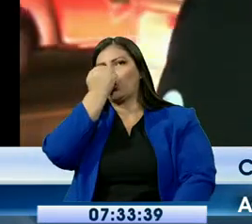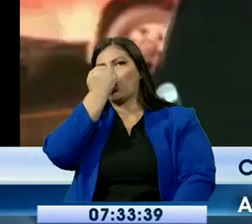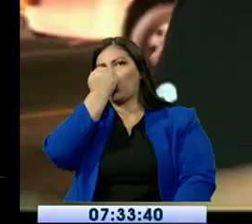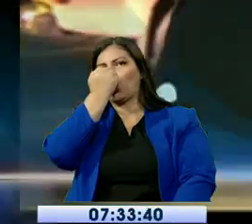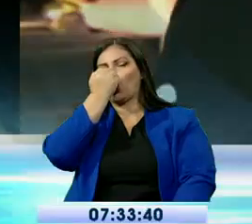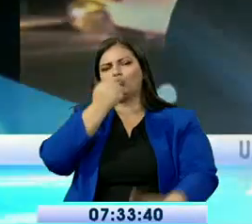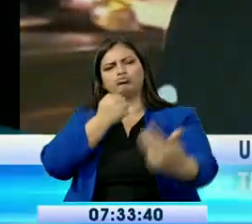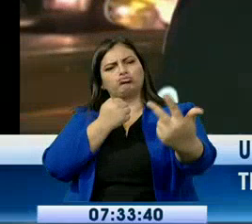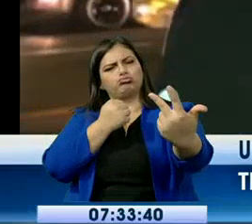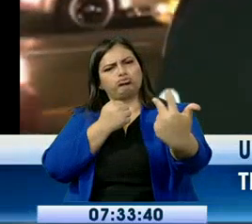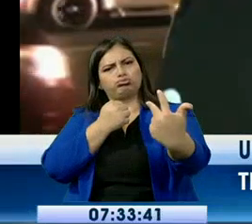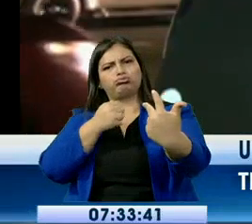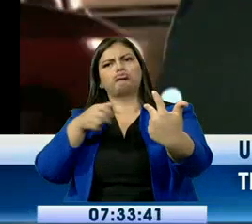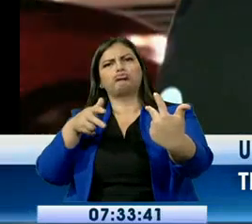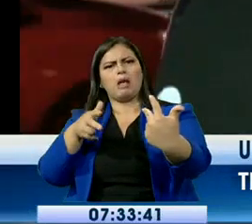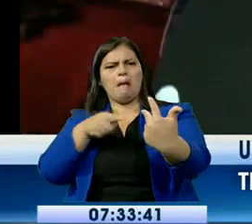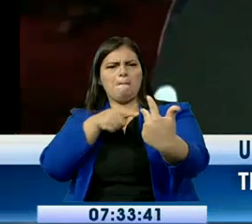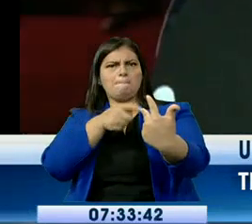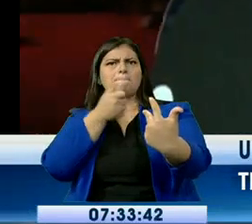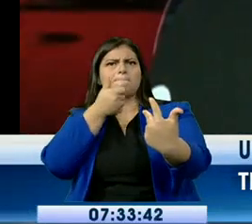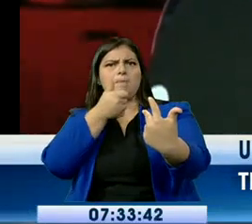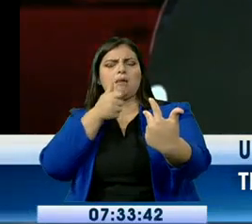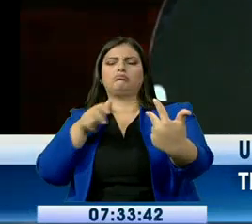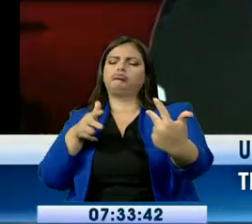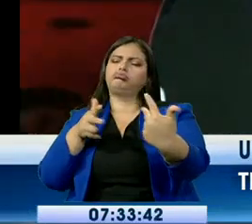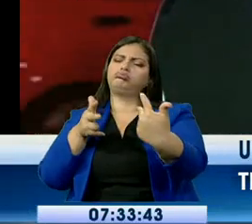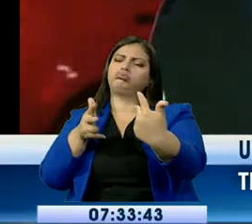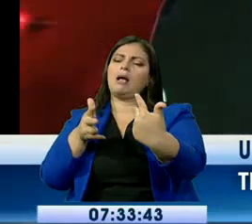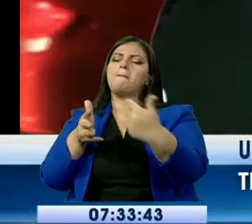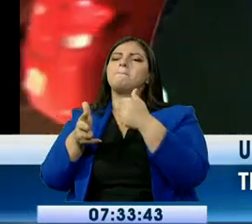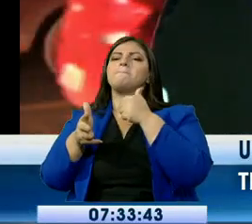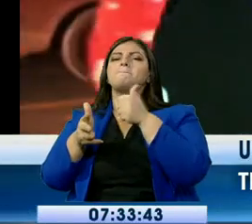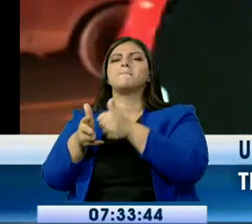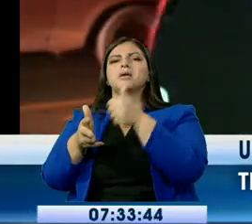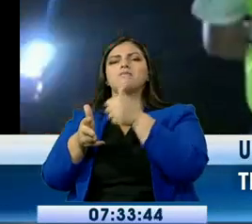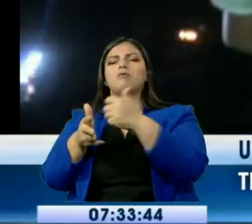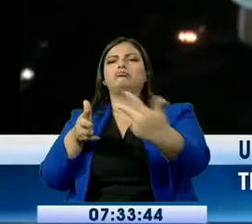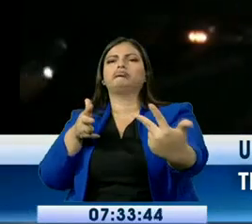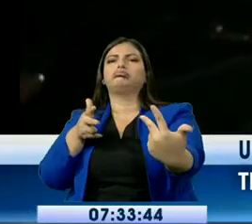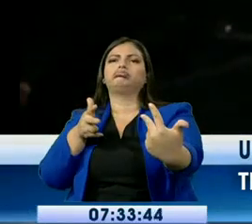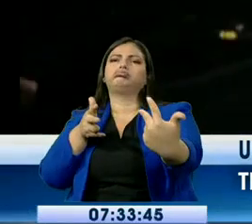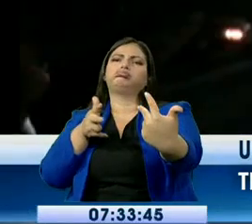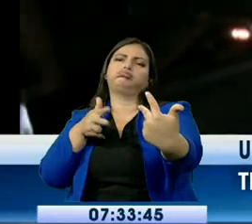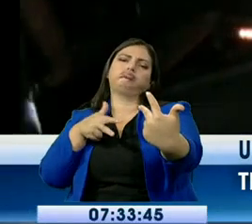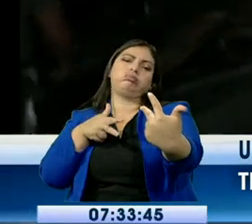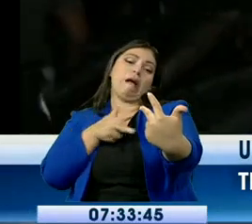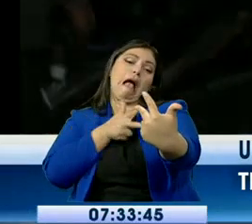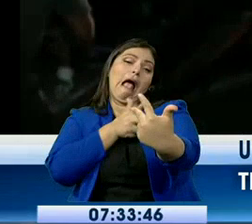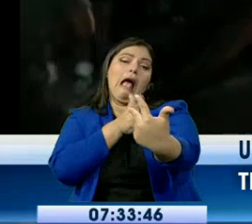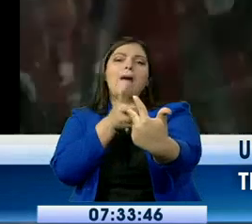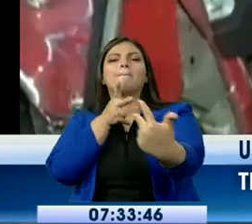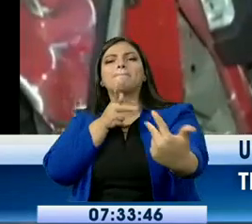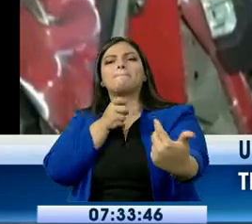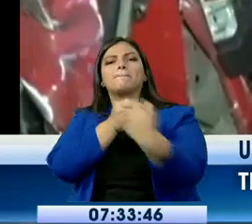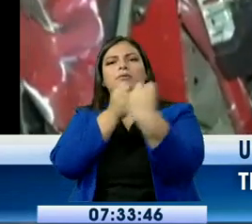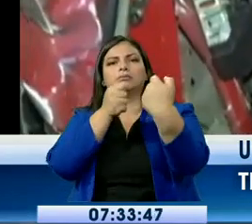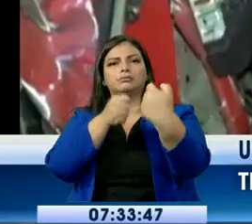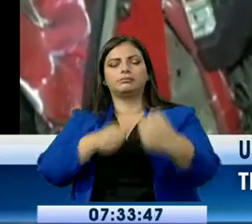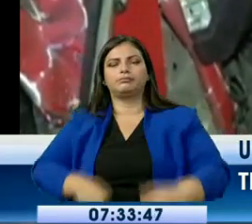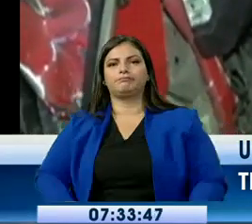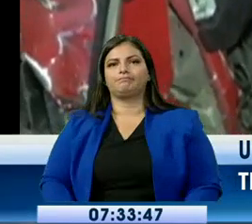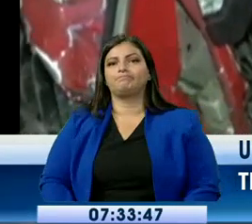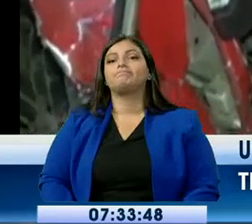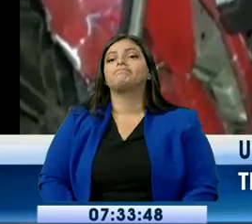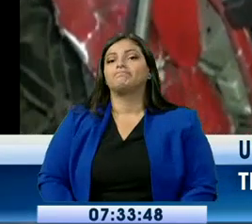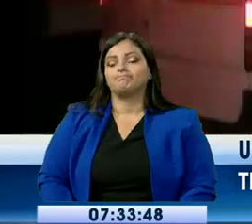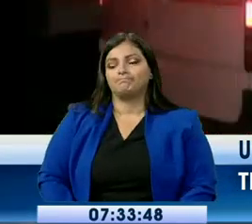heridas y lamentablemente una persona fallecida, la persona que invade carril. El grupo de rescate de la Comisión de Tránsito acudió al lugar y